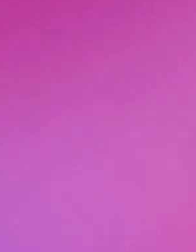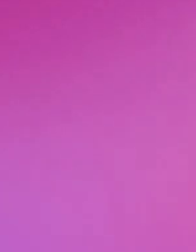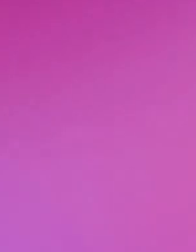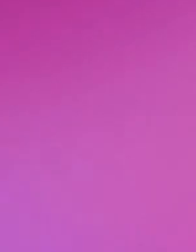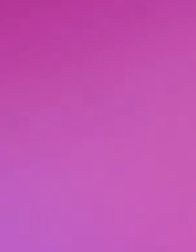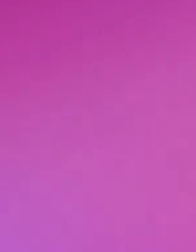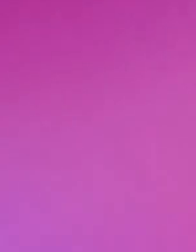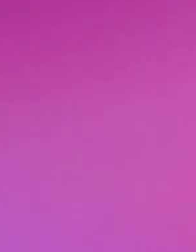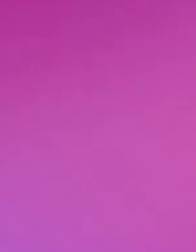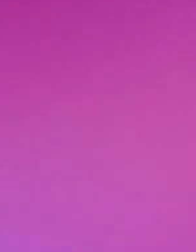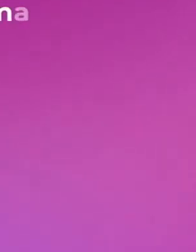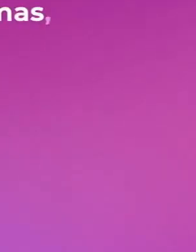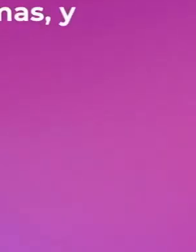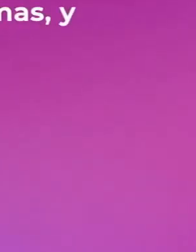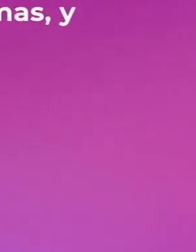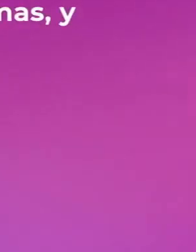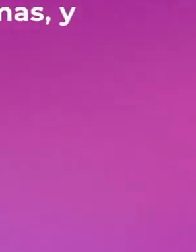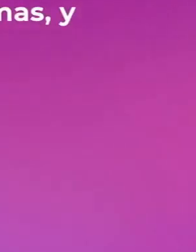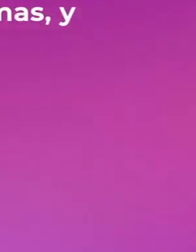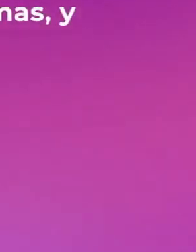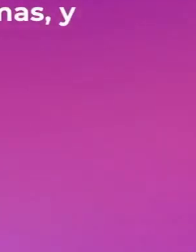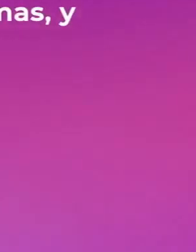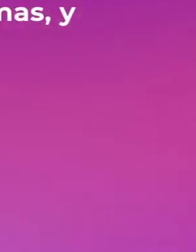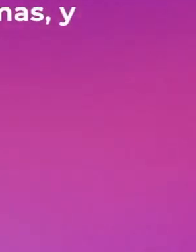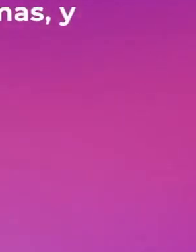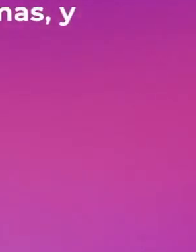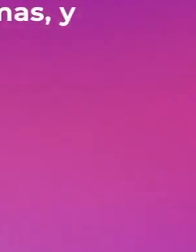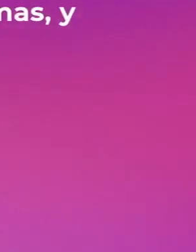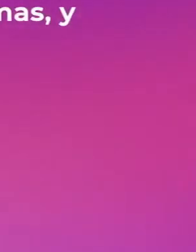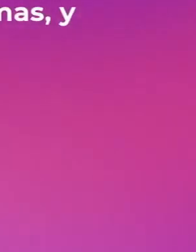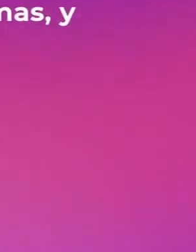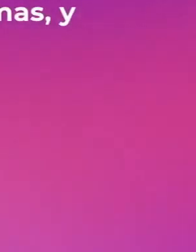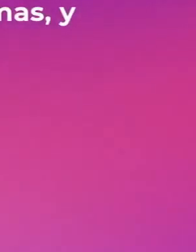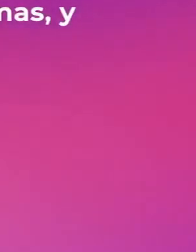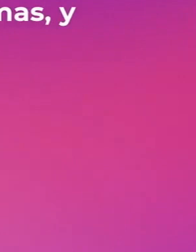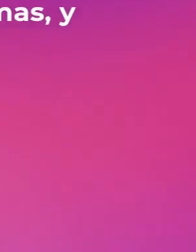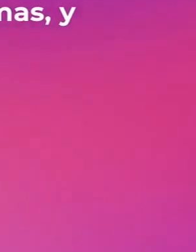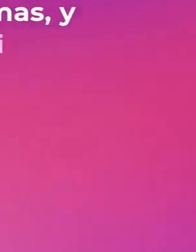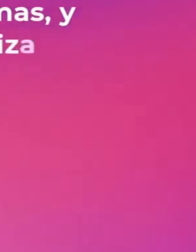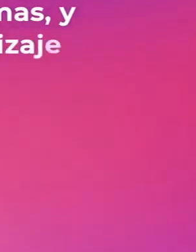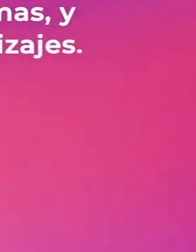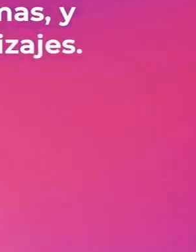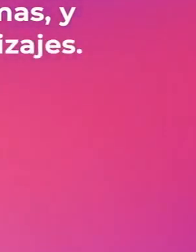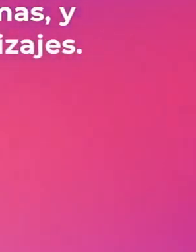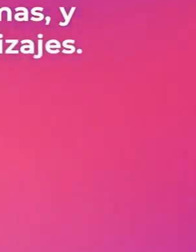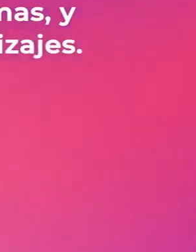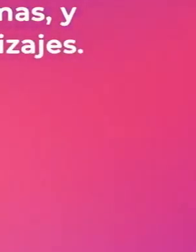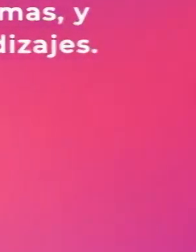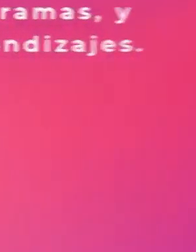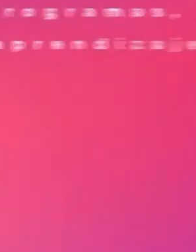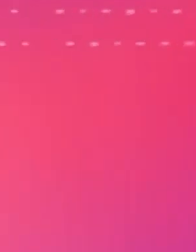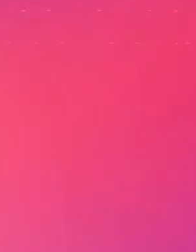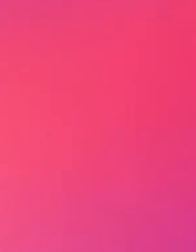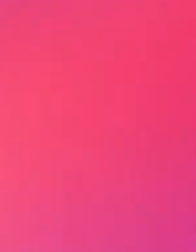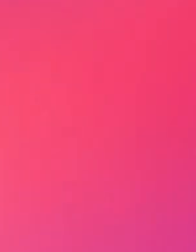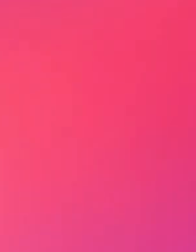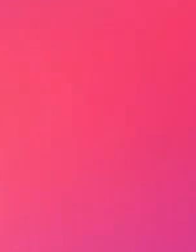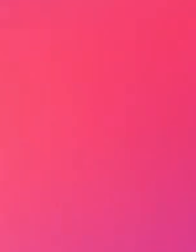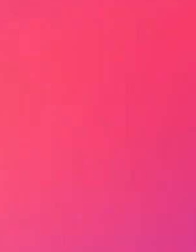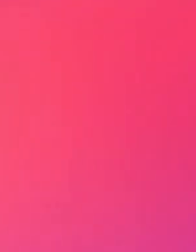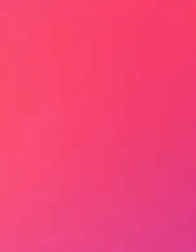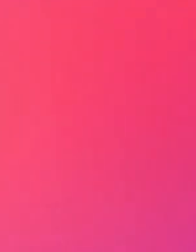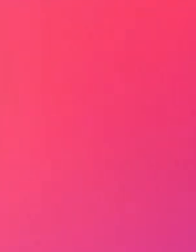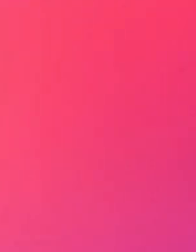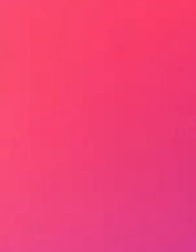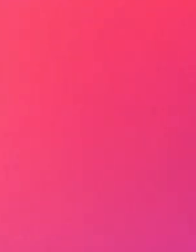aprendeencasa.cep.gov.mx, en donde podrás ver nuevamente los videos de los programas y además encontrarás actividades para fortalecer tus